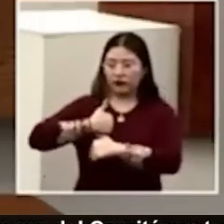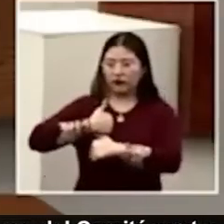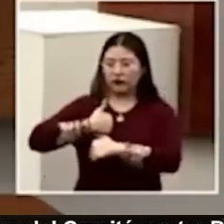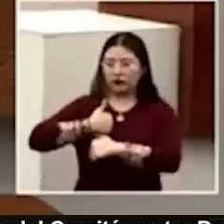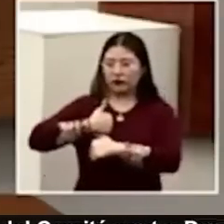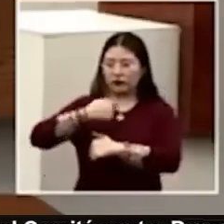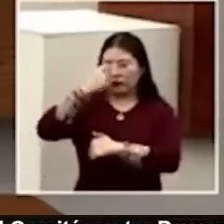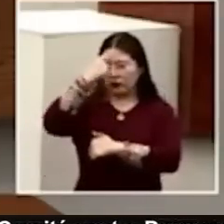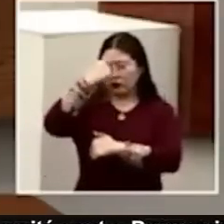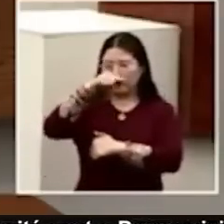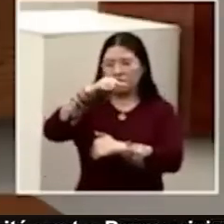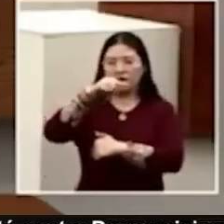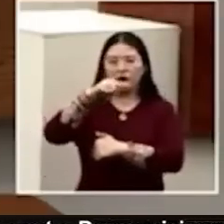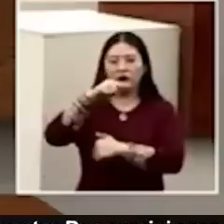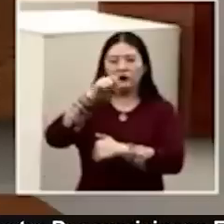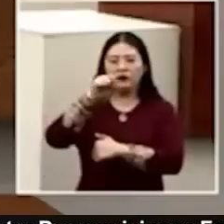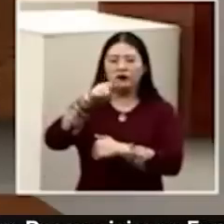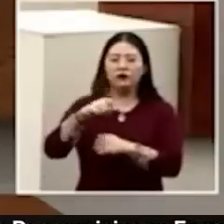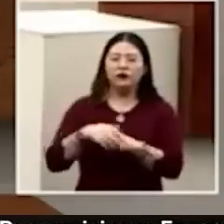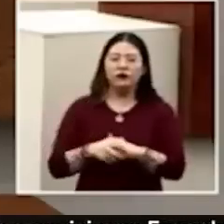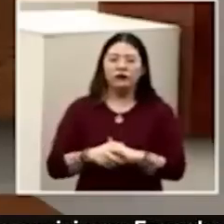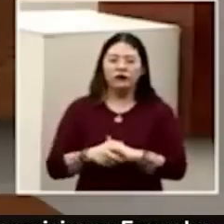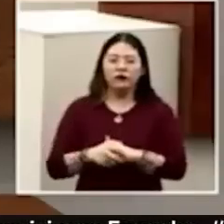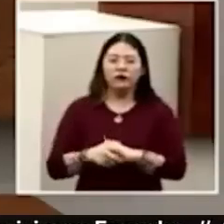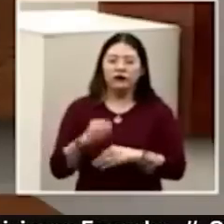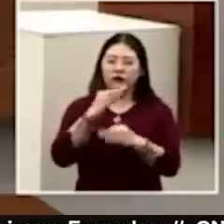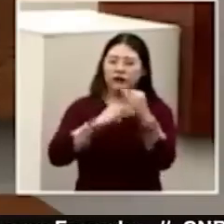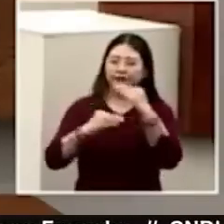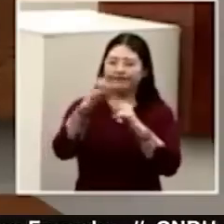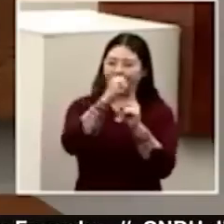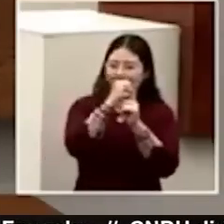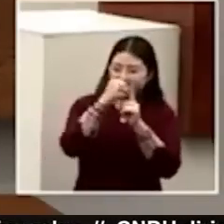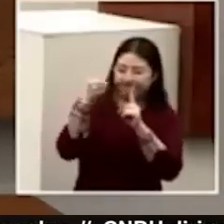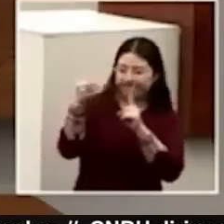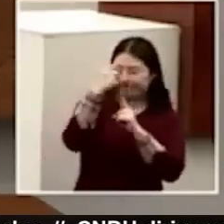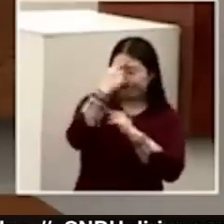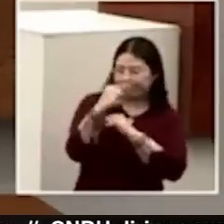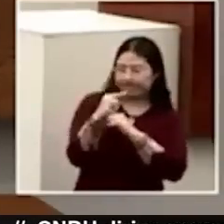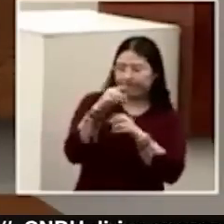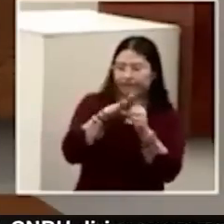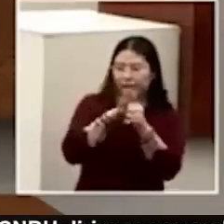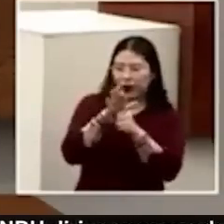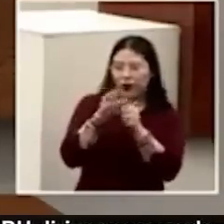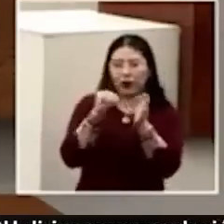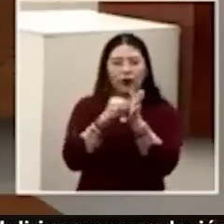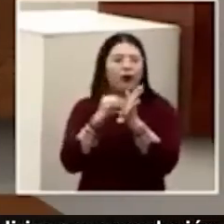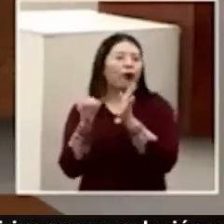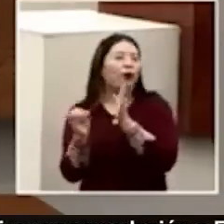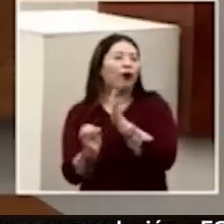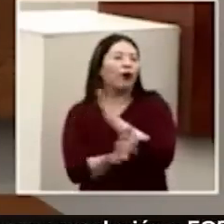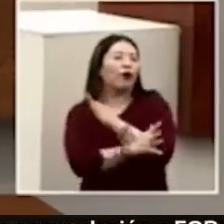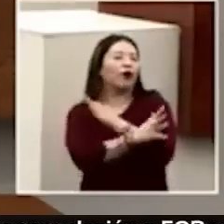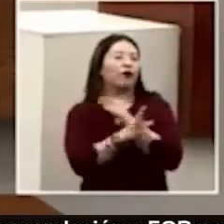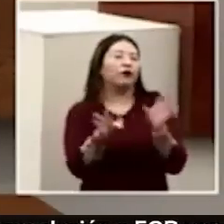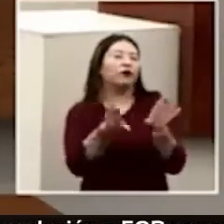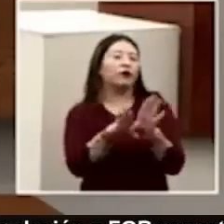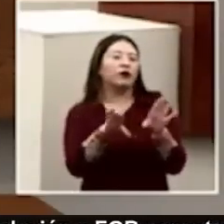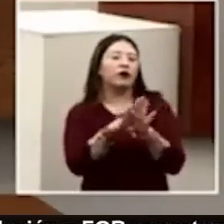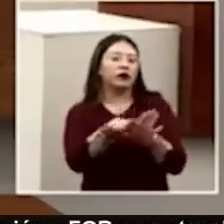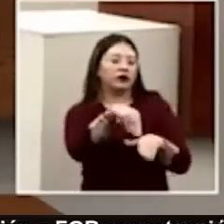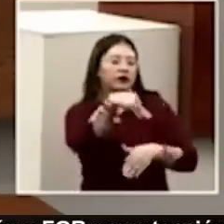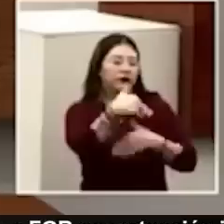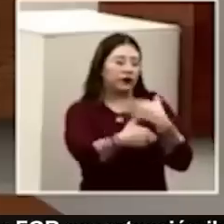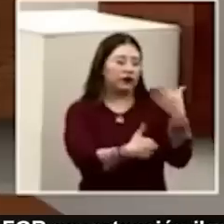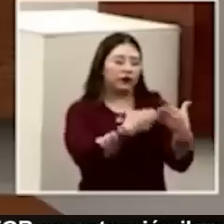absurda guerra contra el crimen organizado, su pretexto de que se iba a combatir